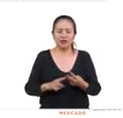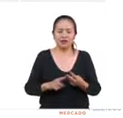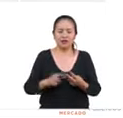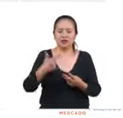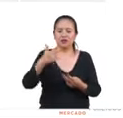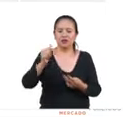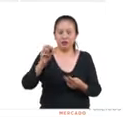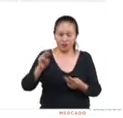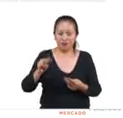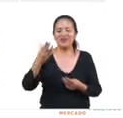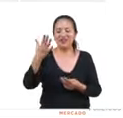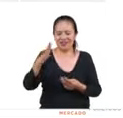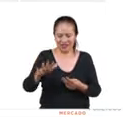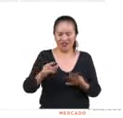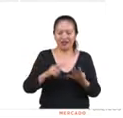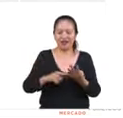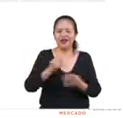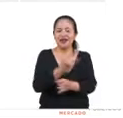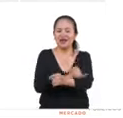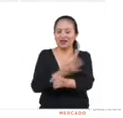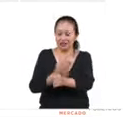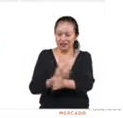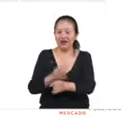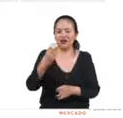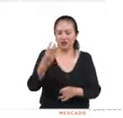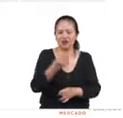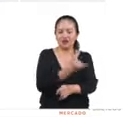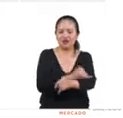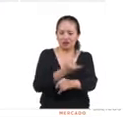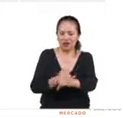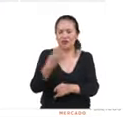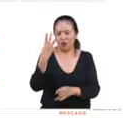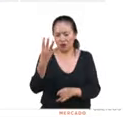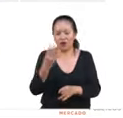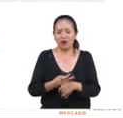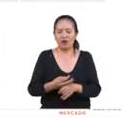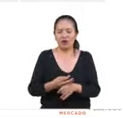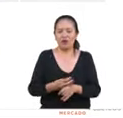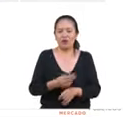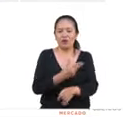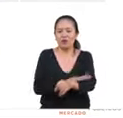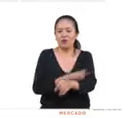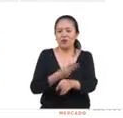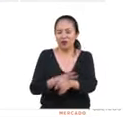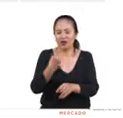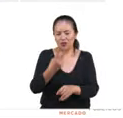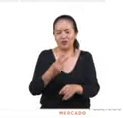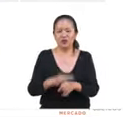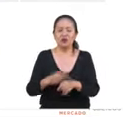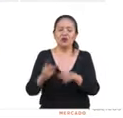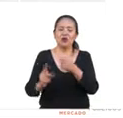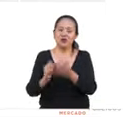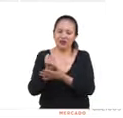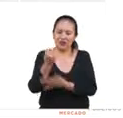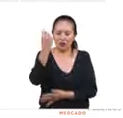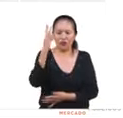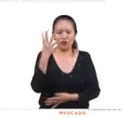GAM 10, Iztacalco 3, Iztapalapa 4, Miguel Hidalgo 2, Milpalta 1, Tláhuac